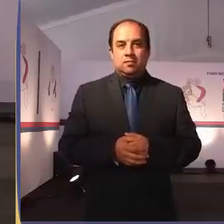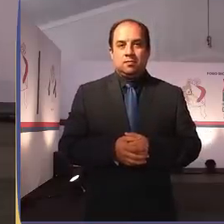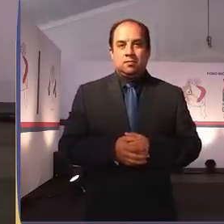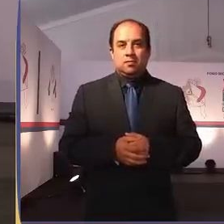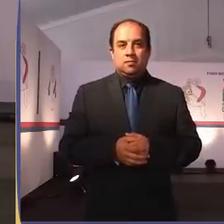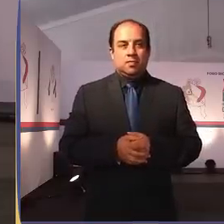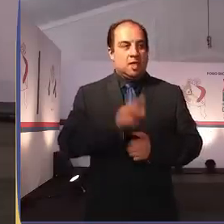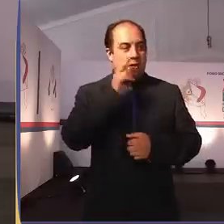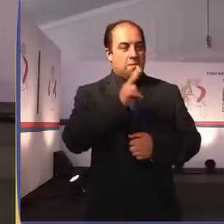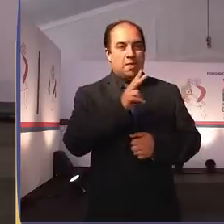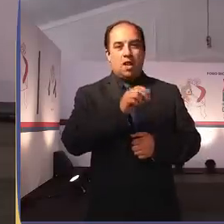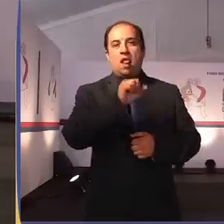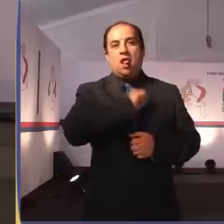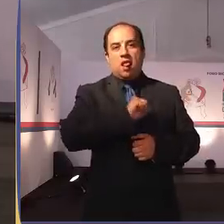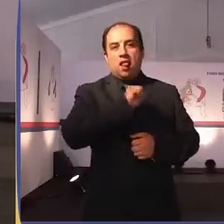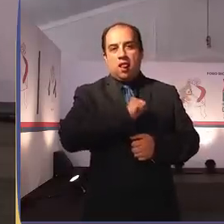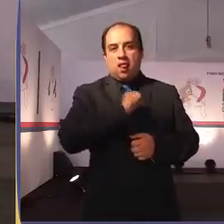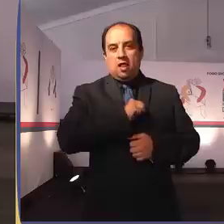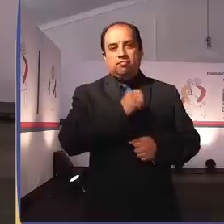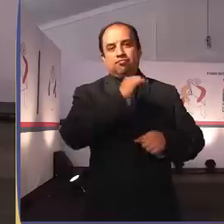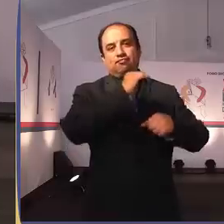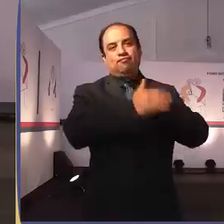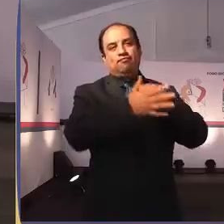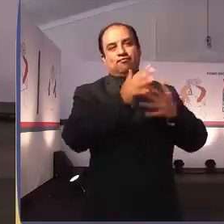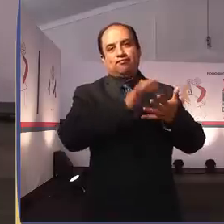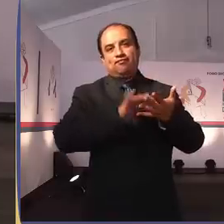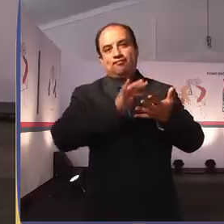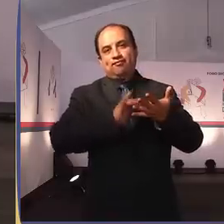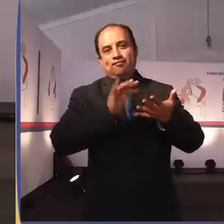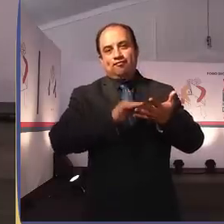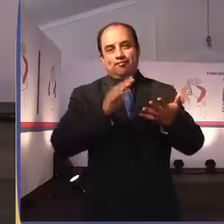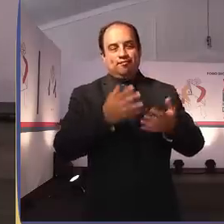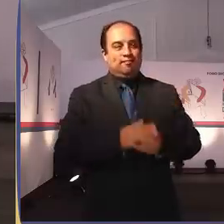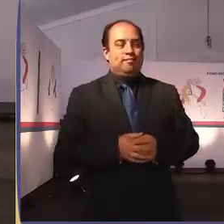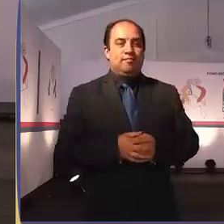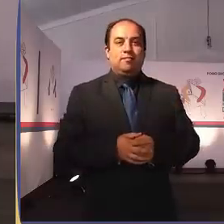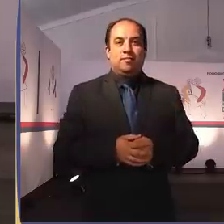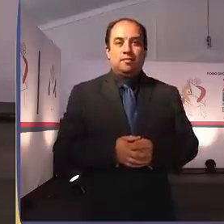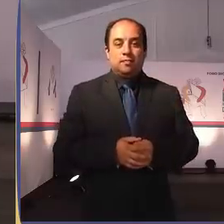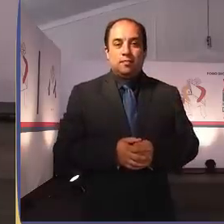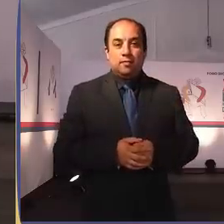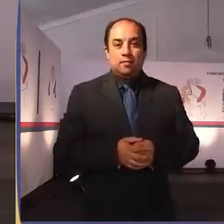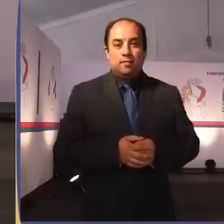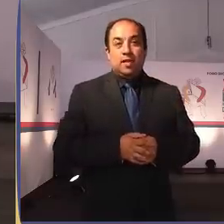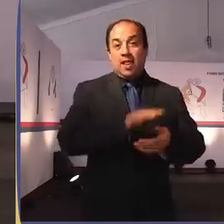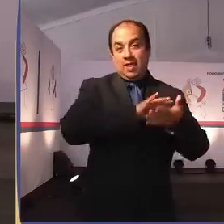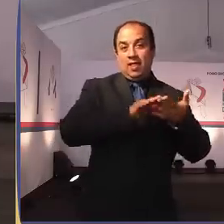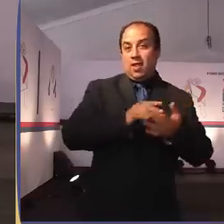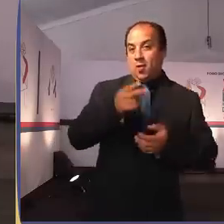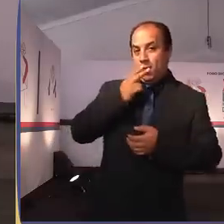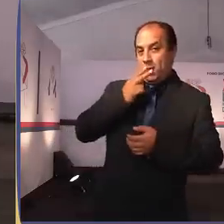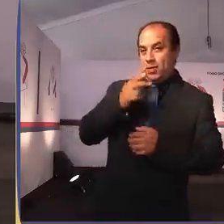Mírenlo entonces, cómo acabó por andar leyendo. Por andar leyendo y, leyendo y fumando.